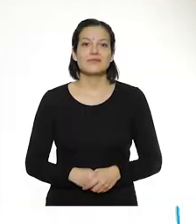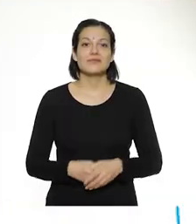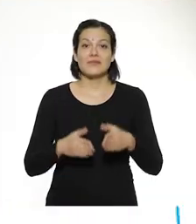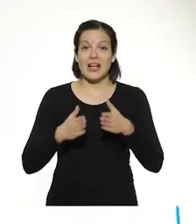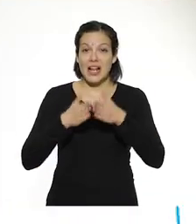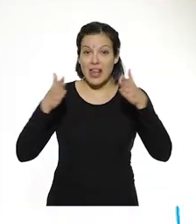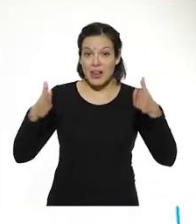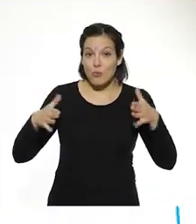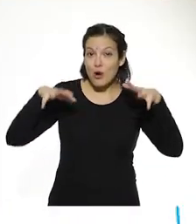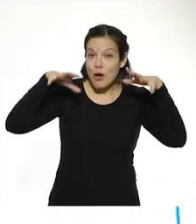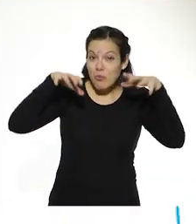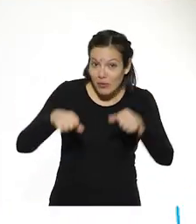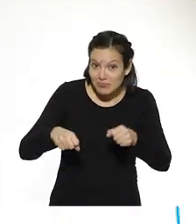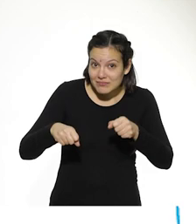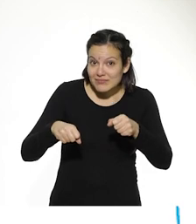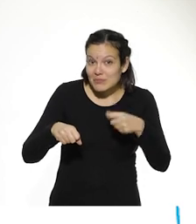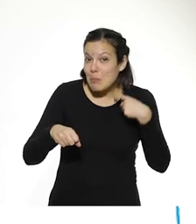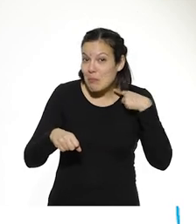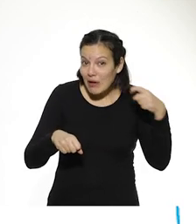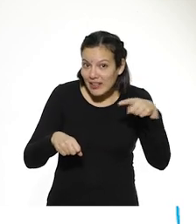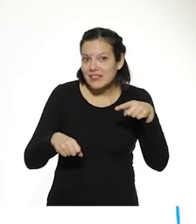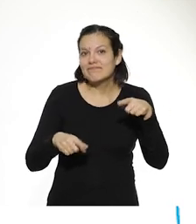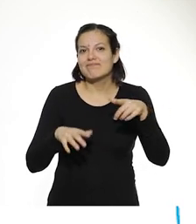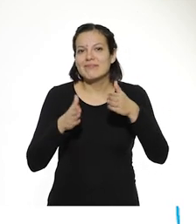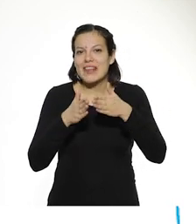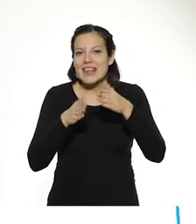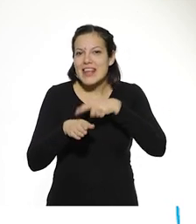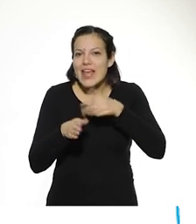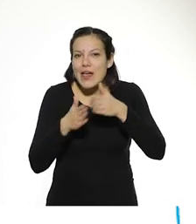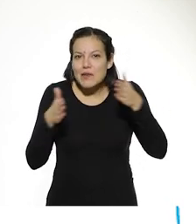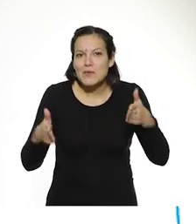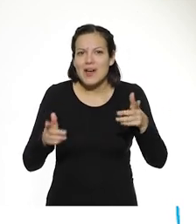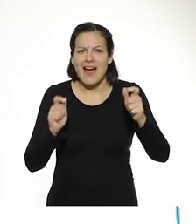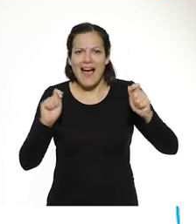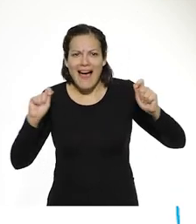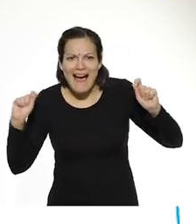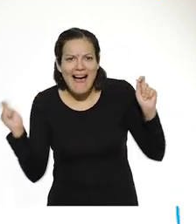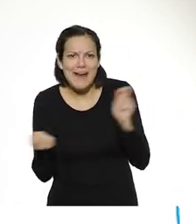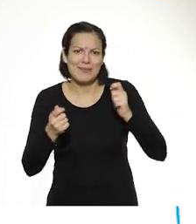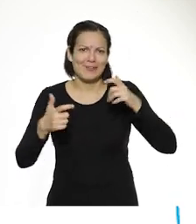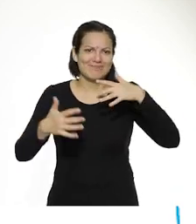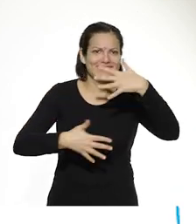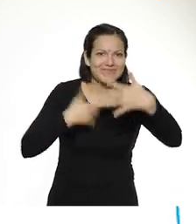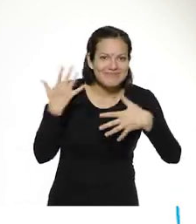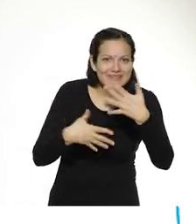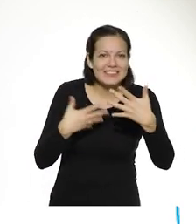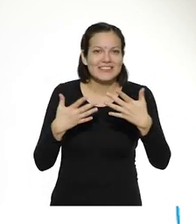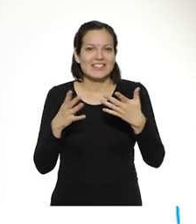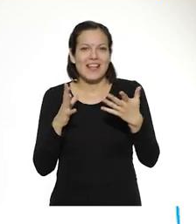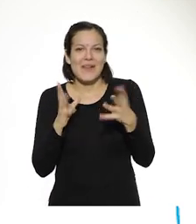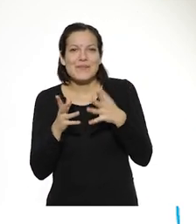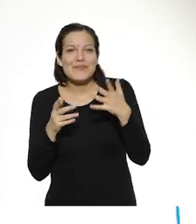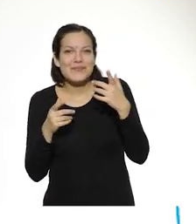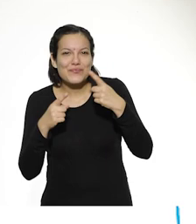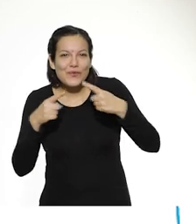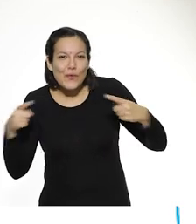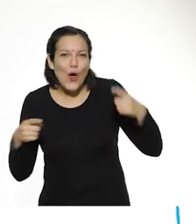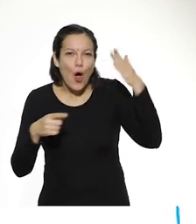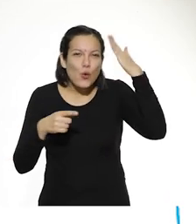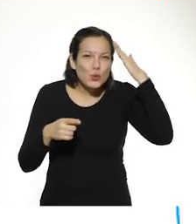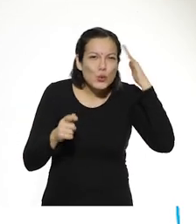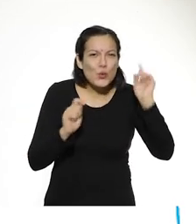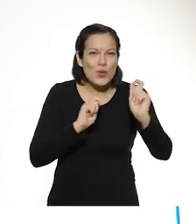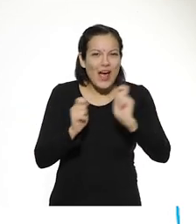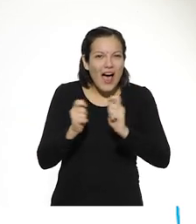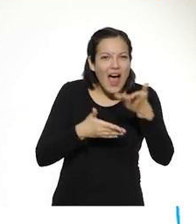La época de la colonia es una época de cambios, de revoluciones, en donde ese intercambio de razas y de